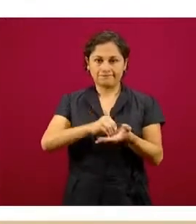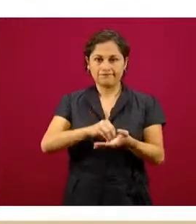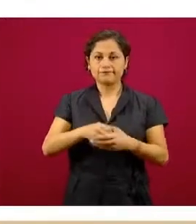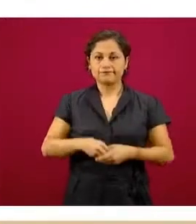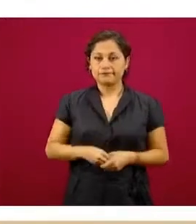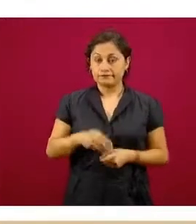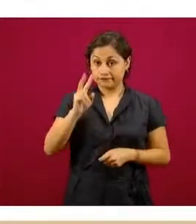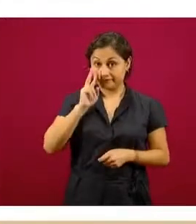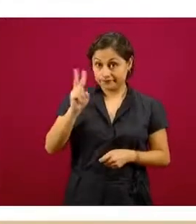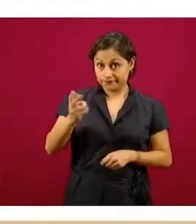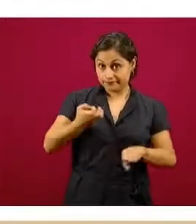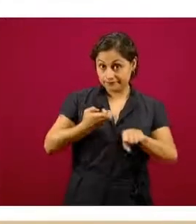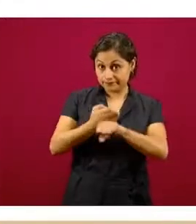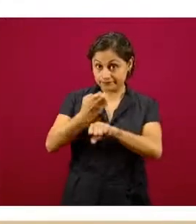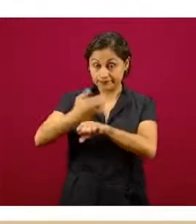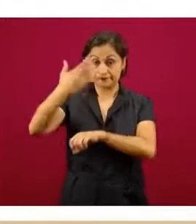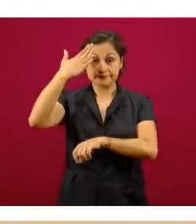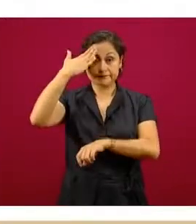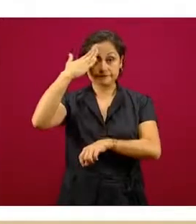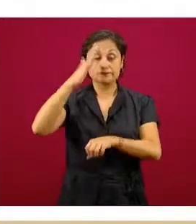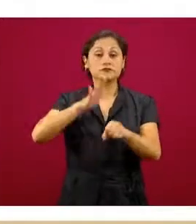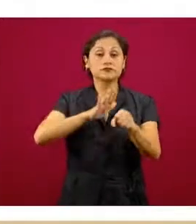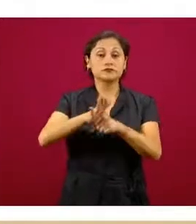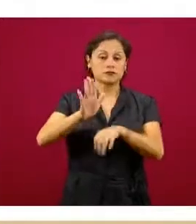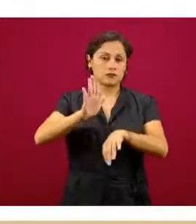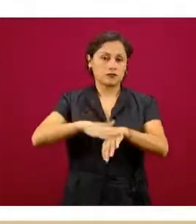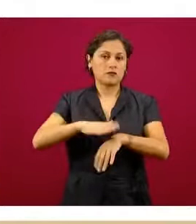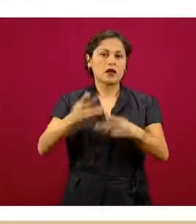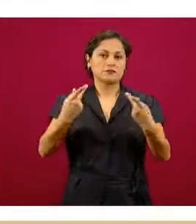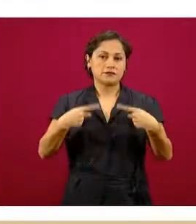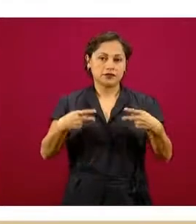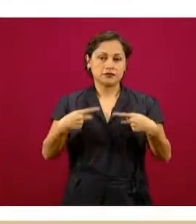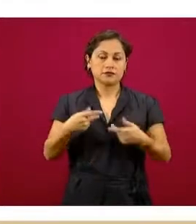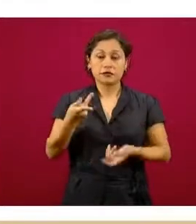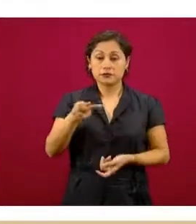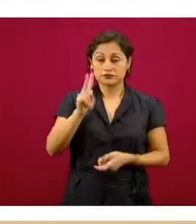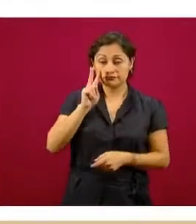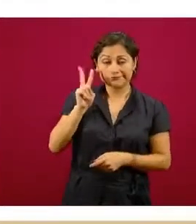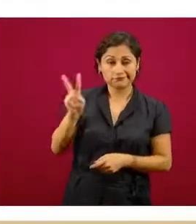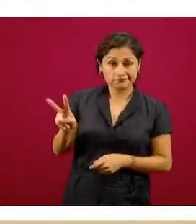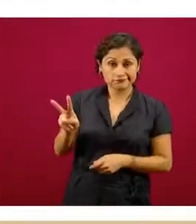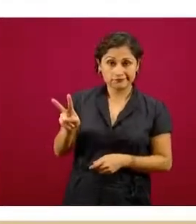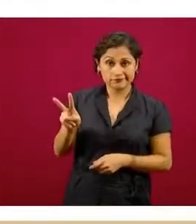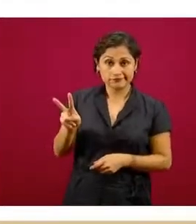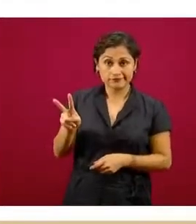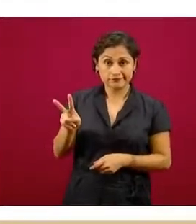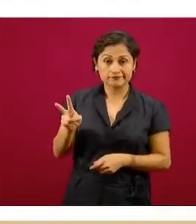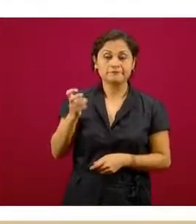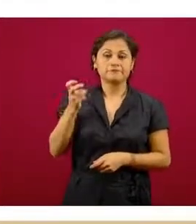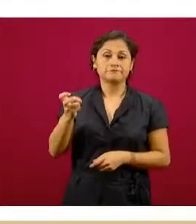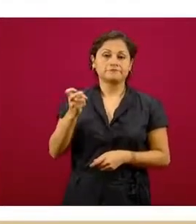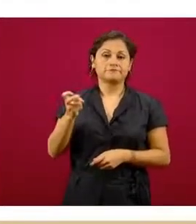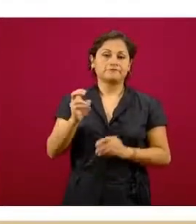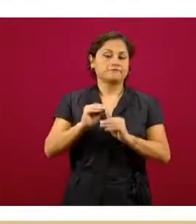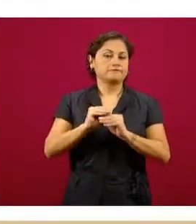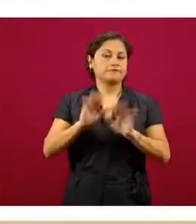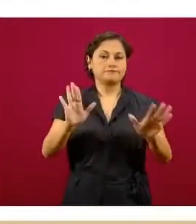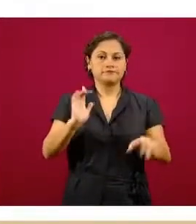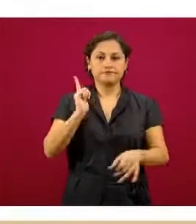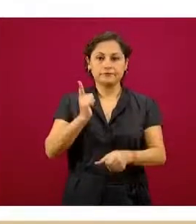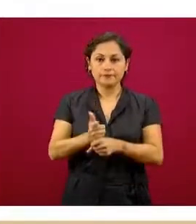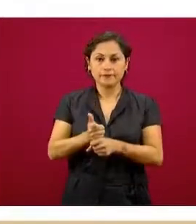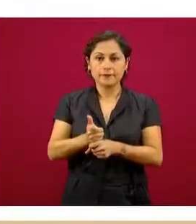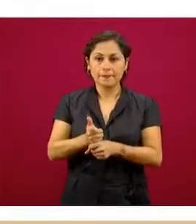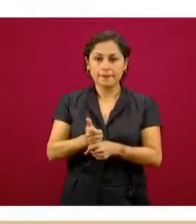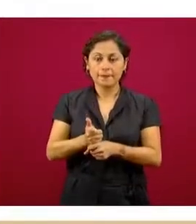que los concentran en mayor cantidad, pero además eso también nos da rápidamente la perspectiva de si